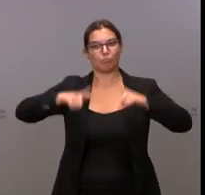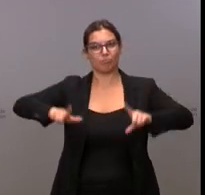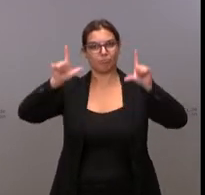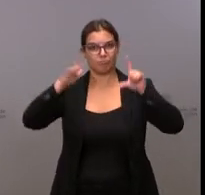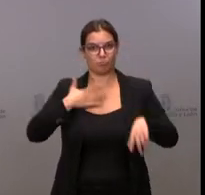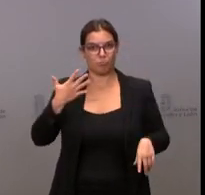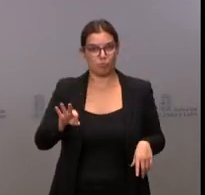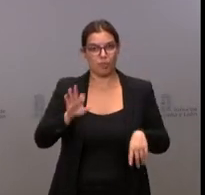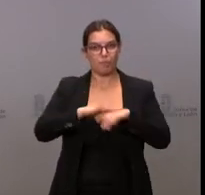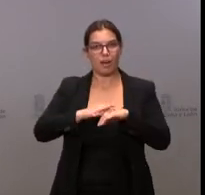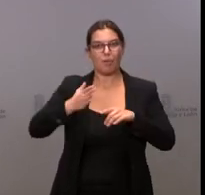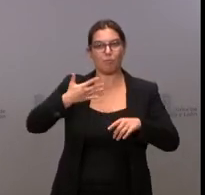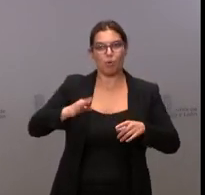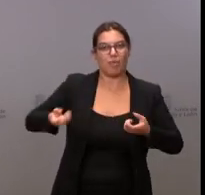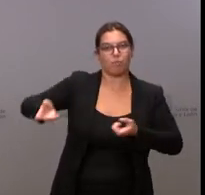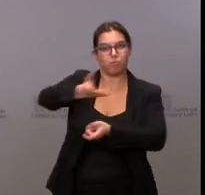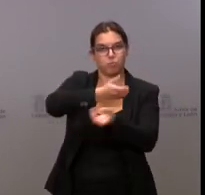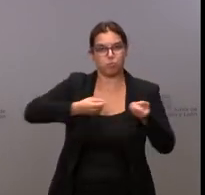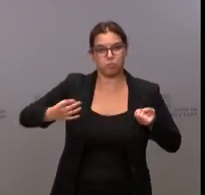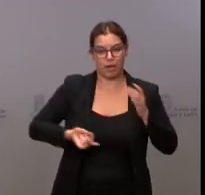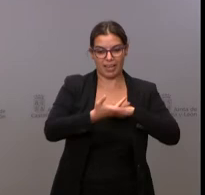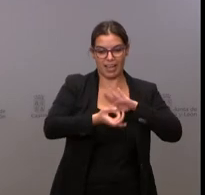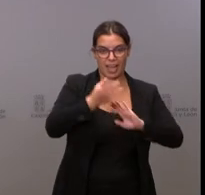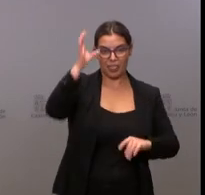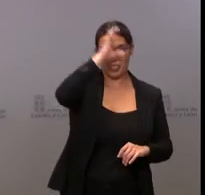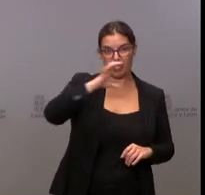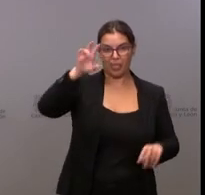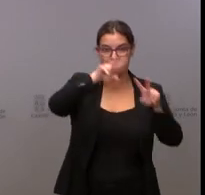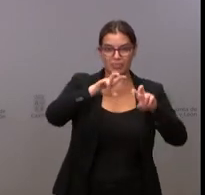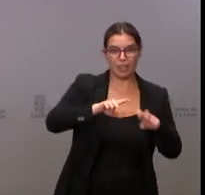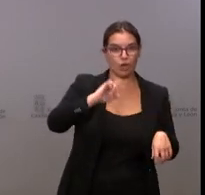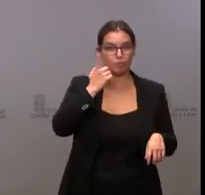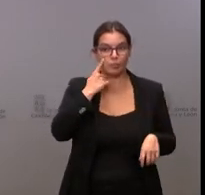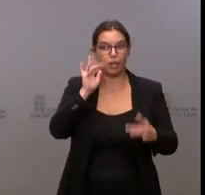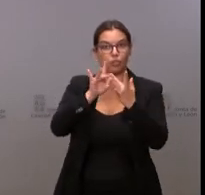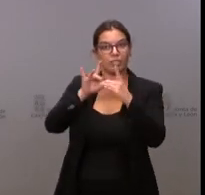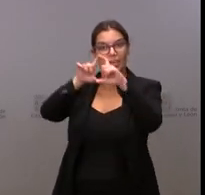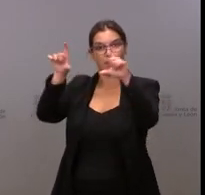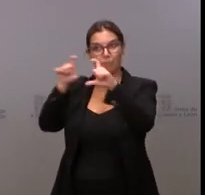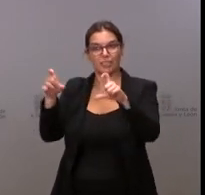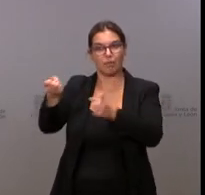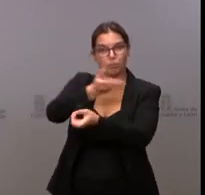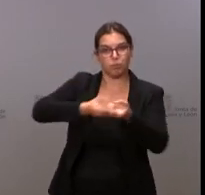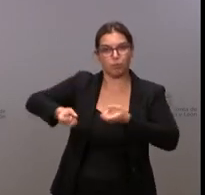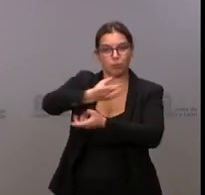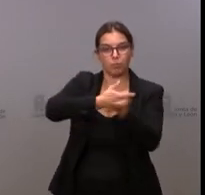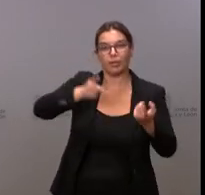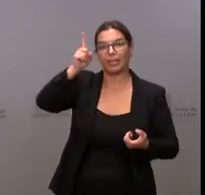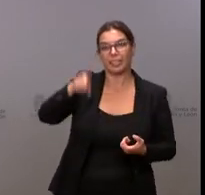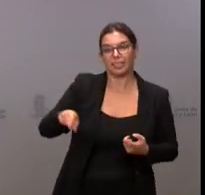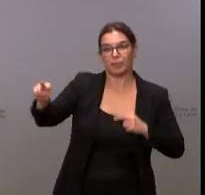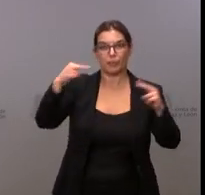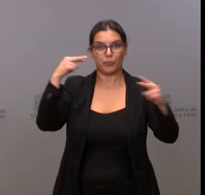para conectar a nuestra producción científica con las empresas y mejorará también nuestro posicionamiento